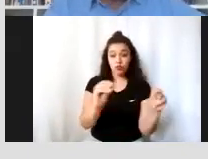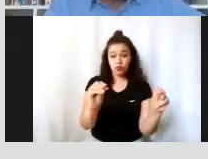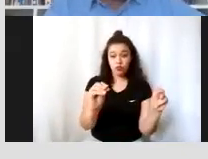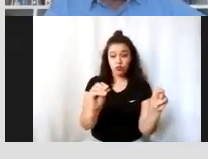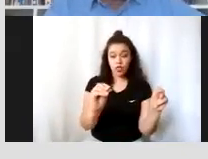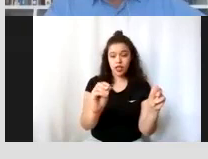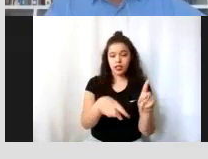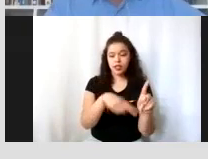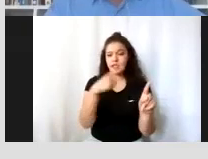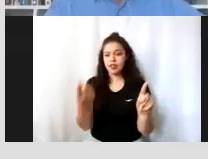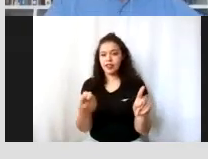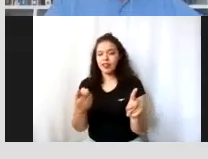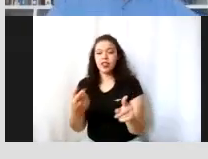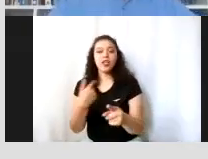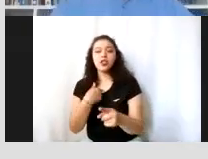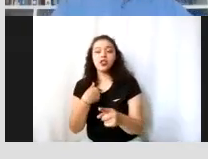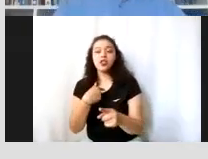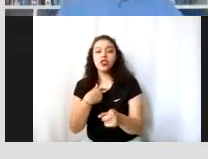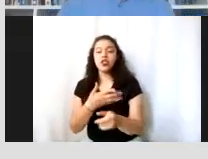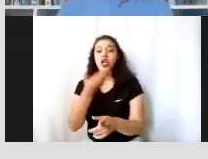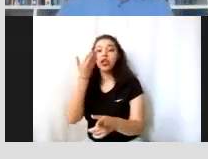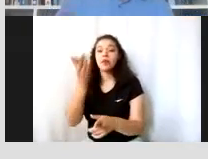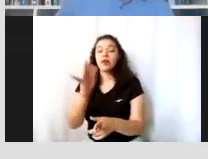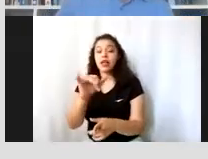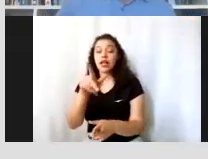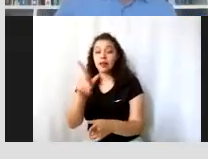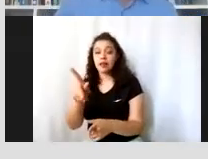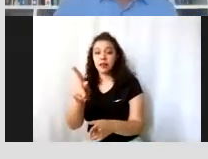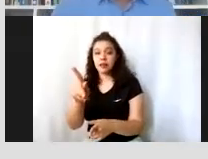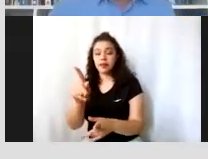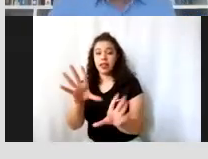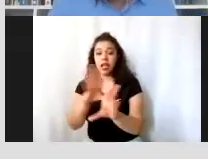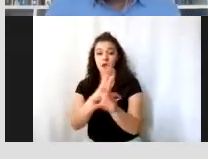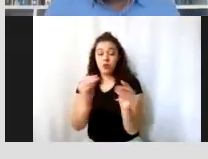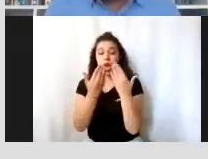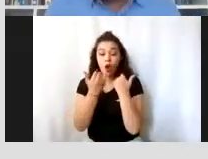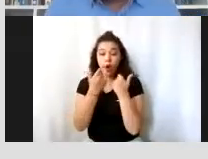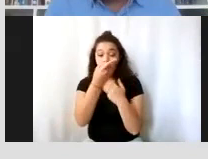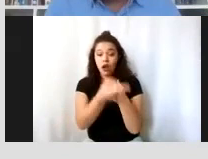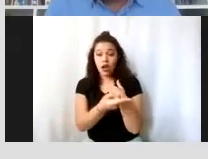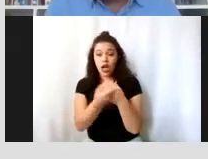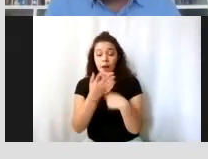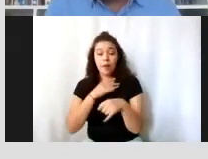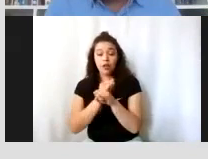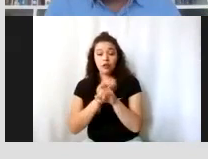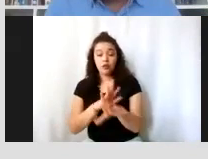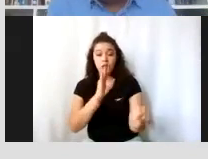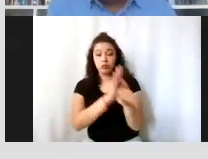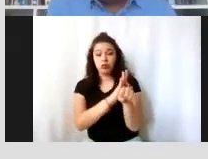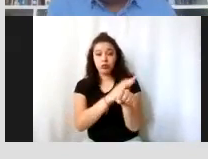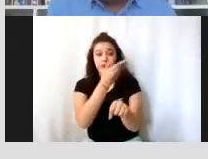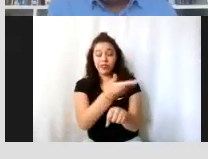ya no es, yo ya no puedo exigirle a la IAP que ya no existe que proteja mis datos personales. En ese caso,